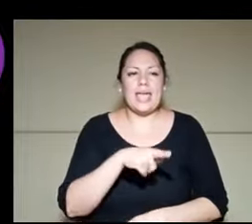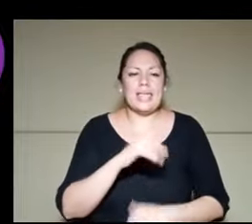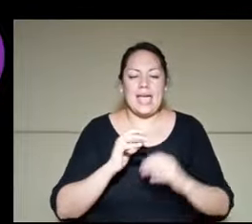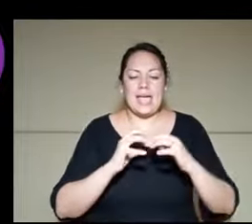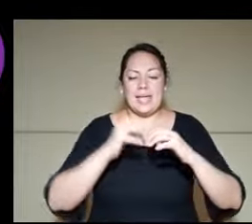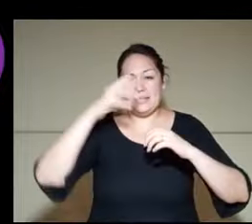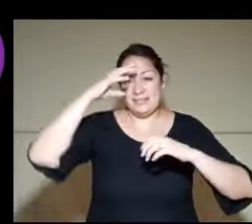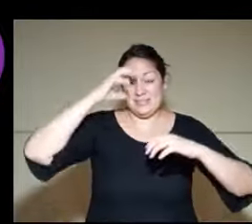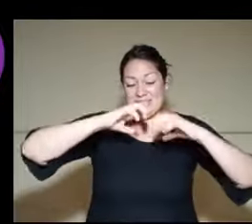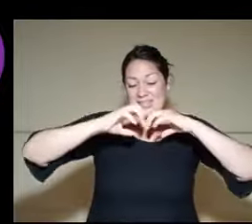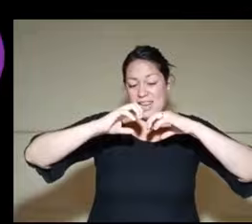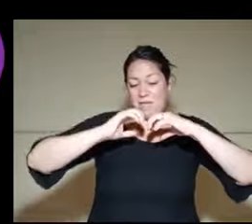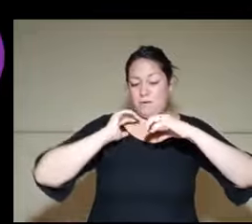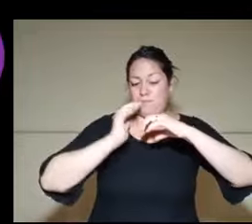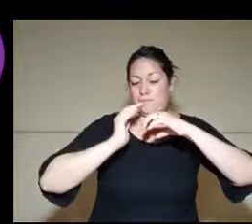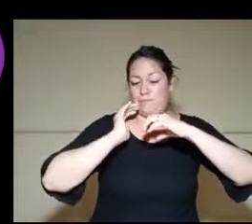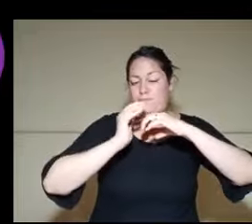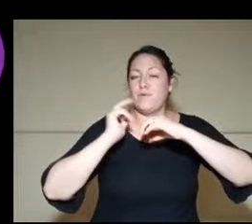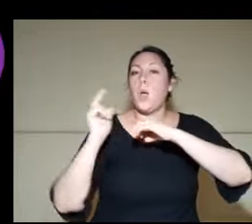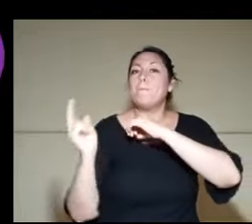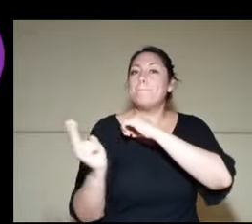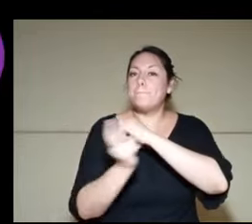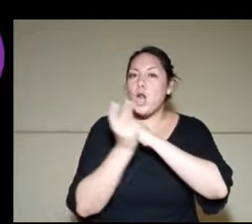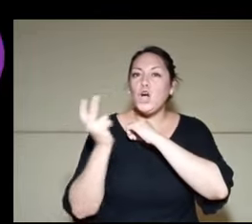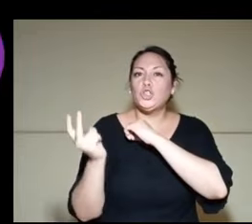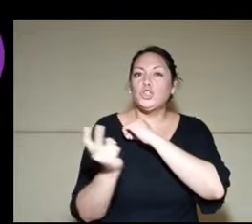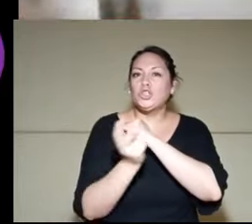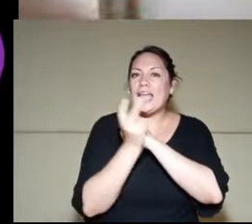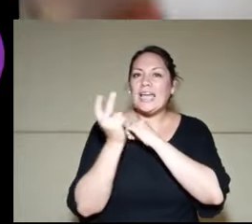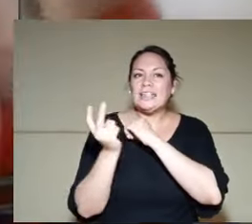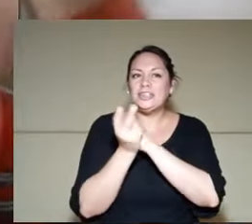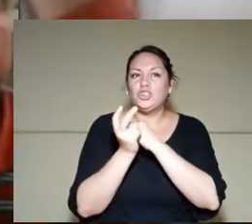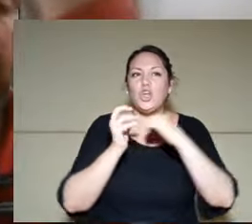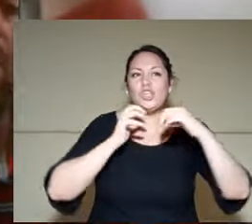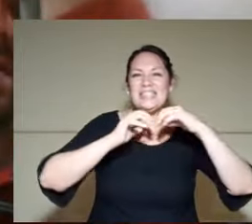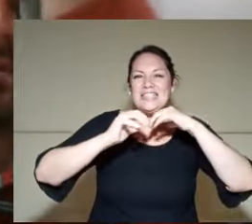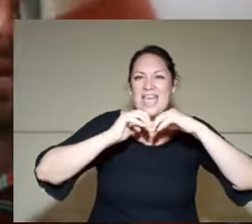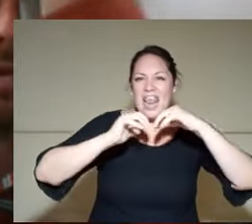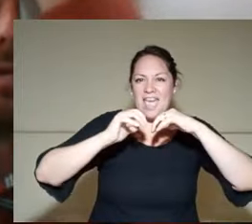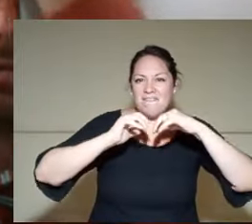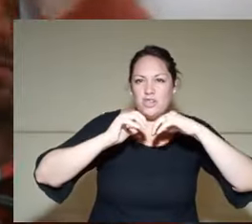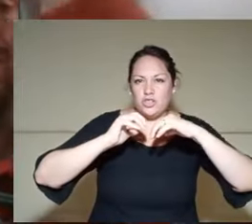es la protección, ¿sí? Se encargan de proteger todo lo que es el